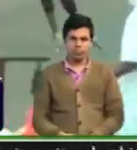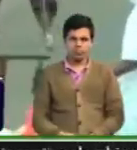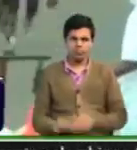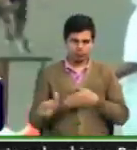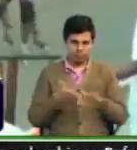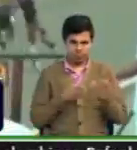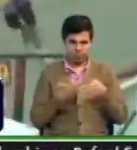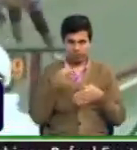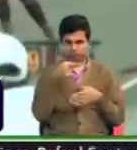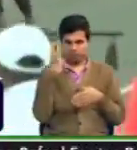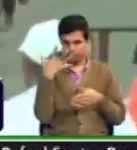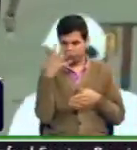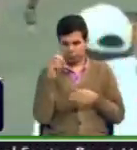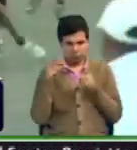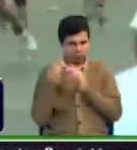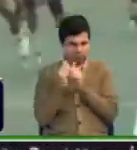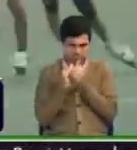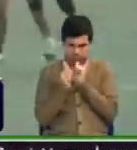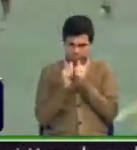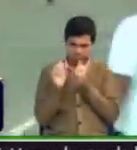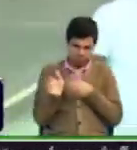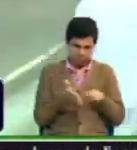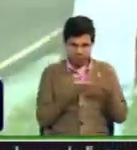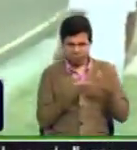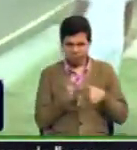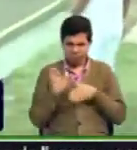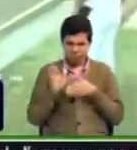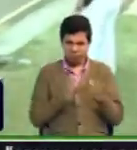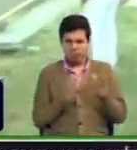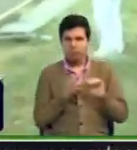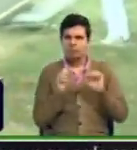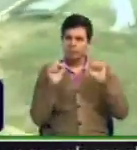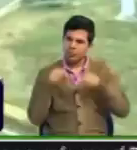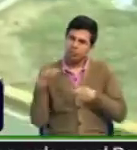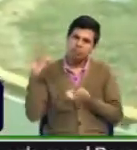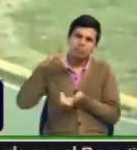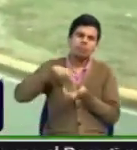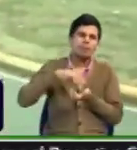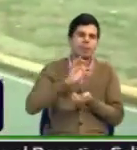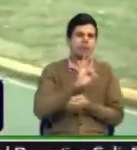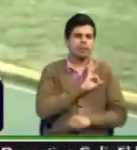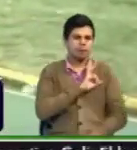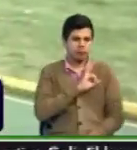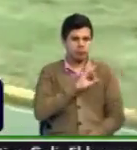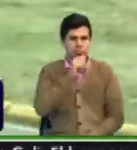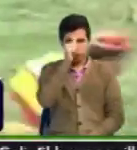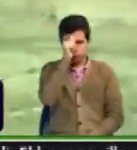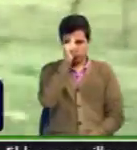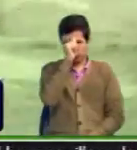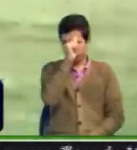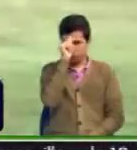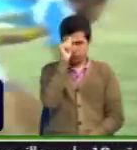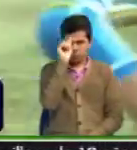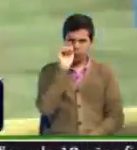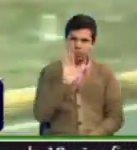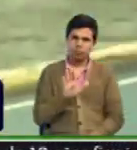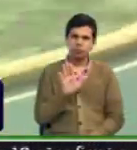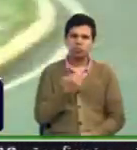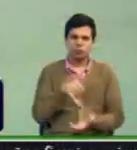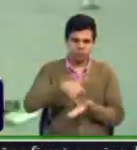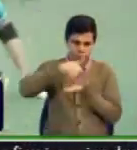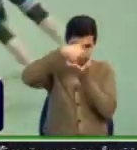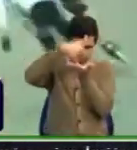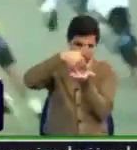150 deportistas de diferentes clubes de Norte de Santander intervendrán entre sábado y domingo en la segunda válida departamental Copa de